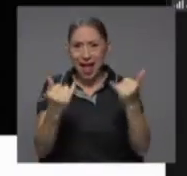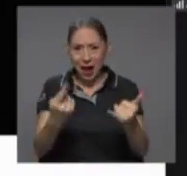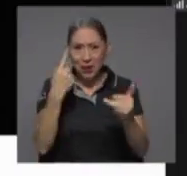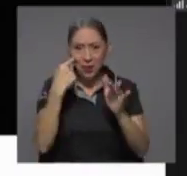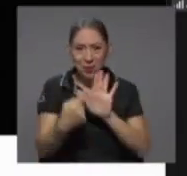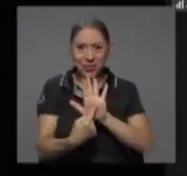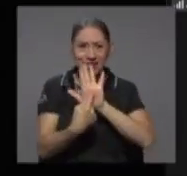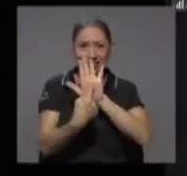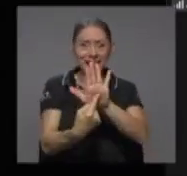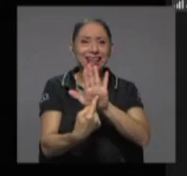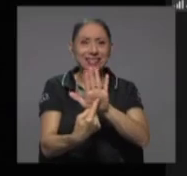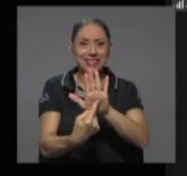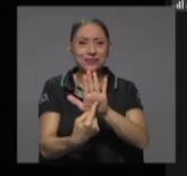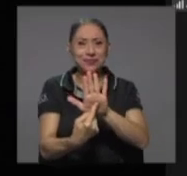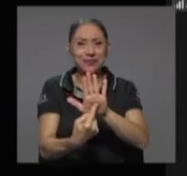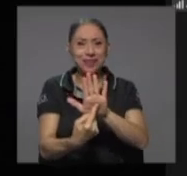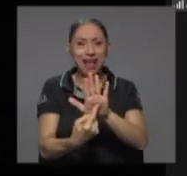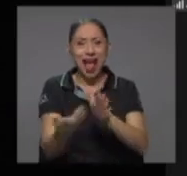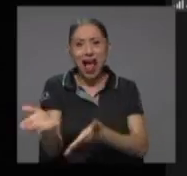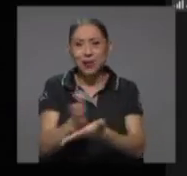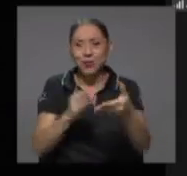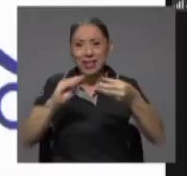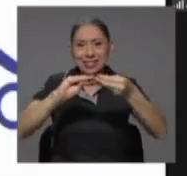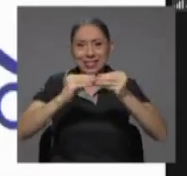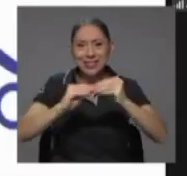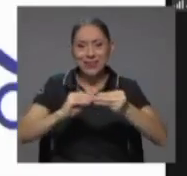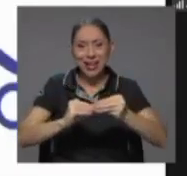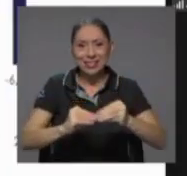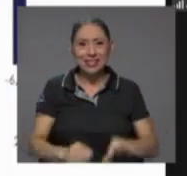vez algunas cifras.